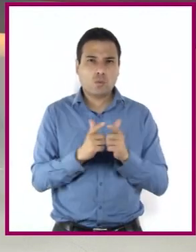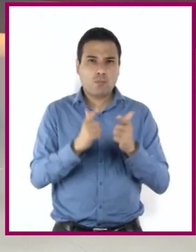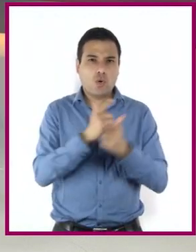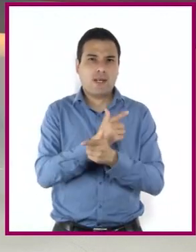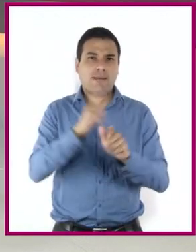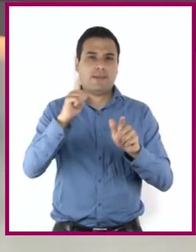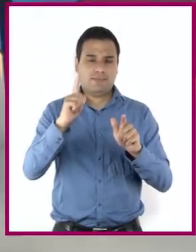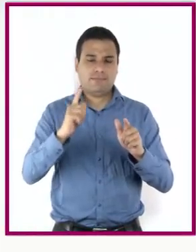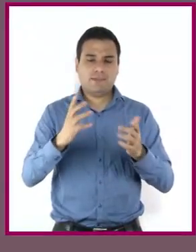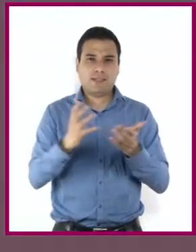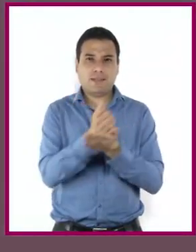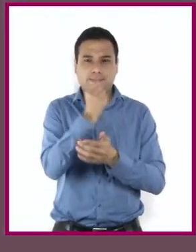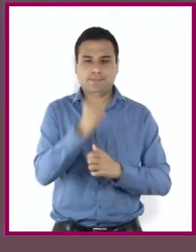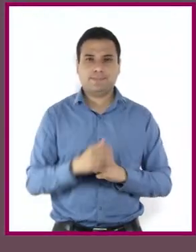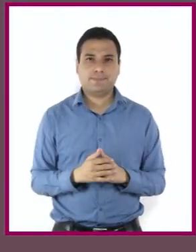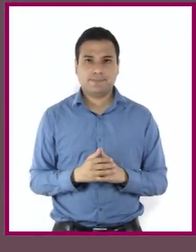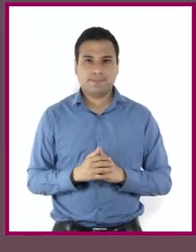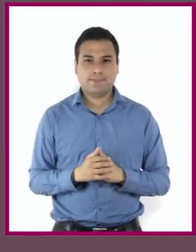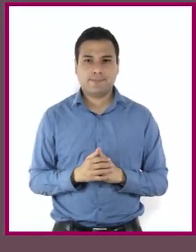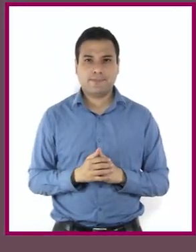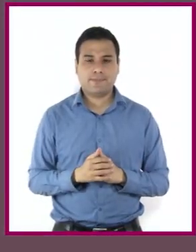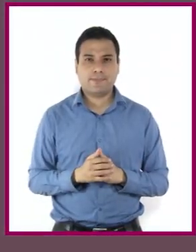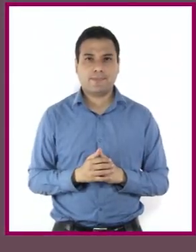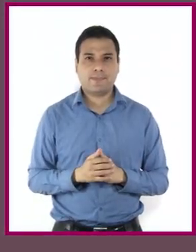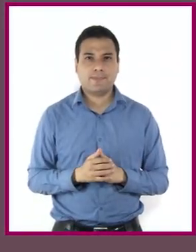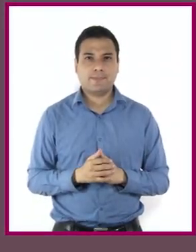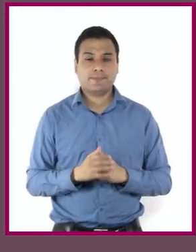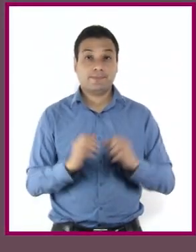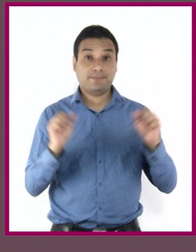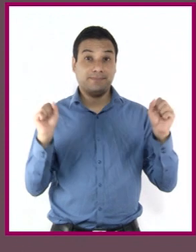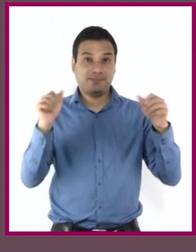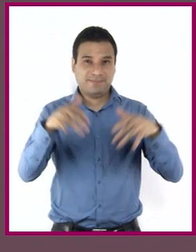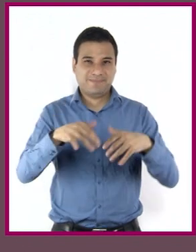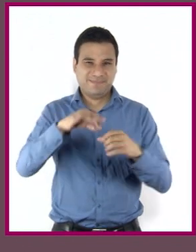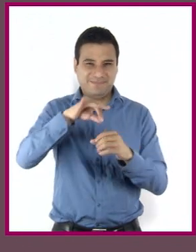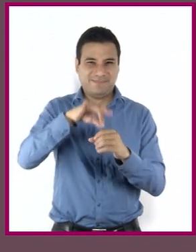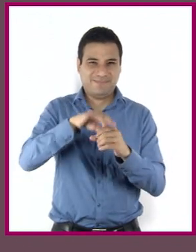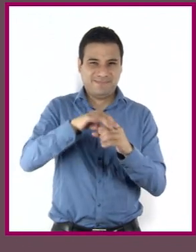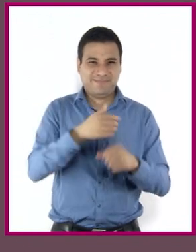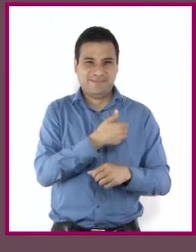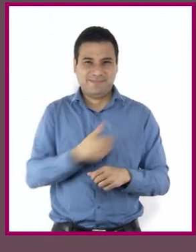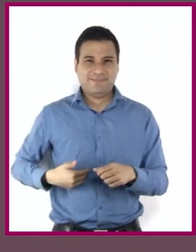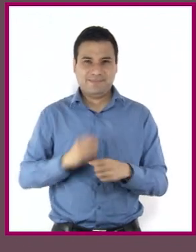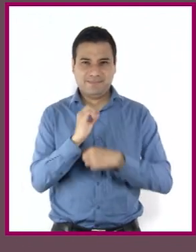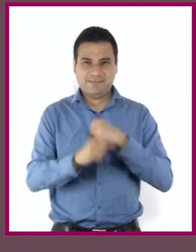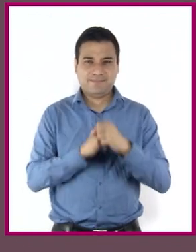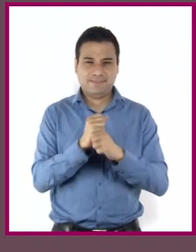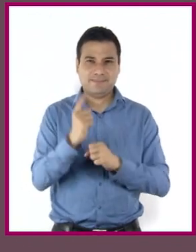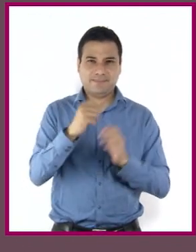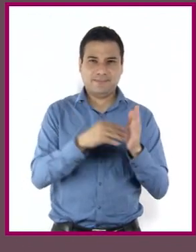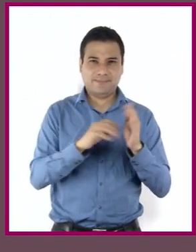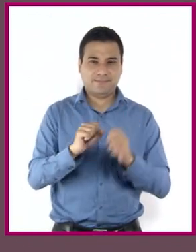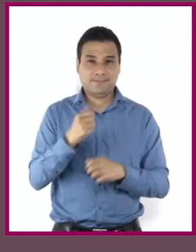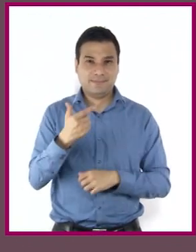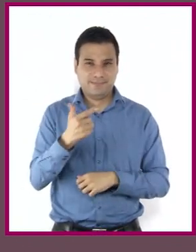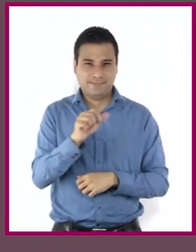los conservadores. En las elecciones para el periodo presidencial de 1867